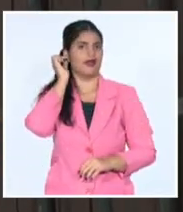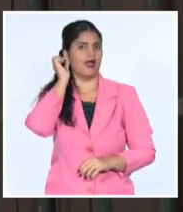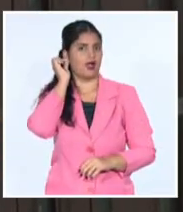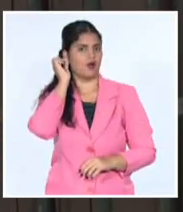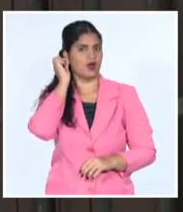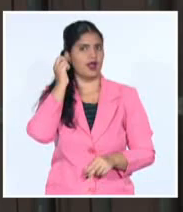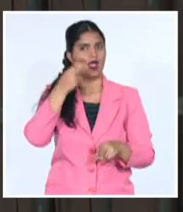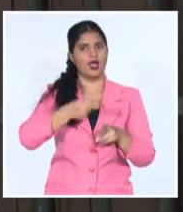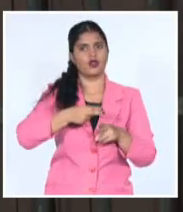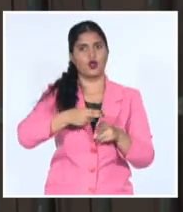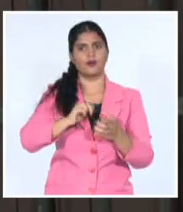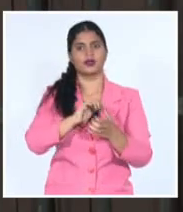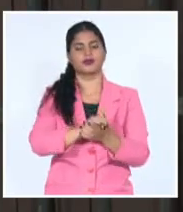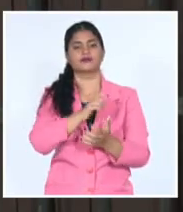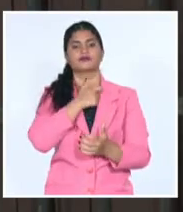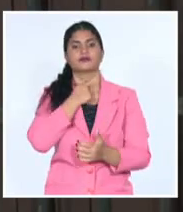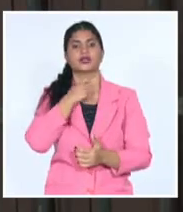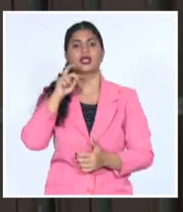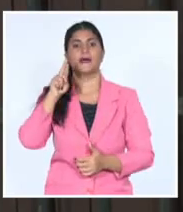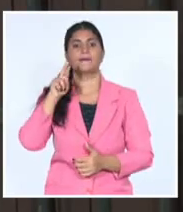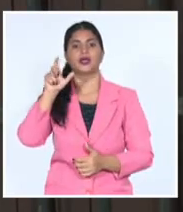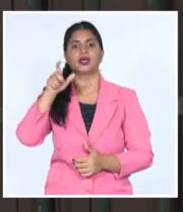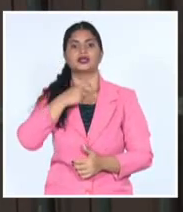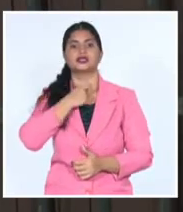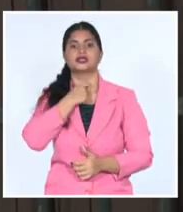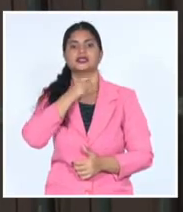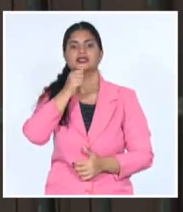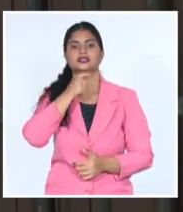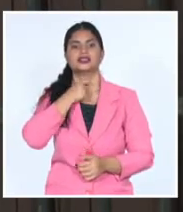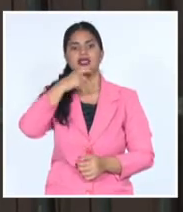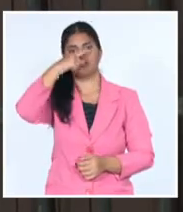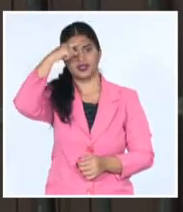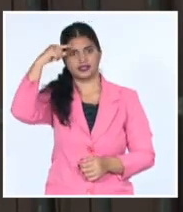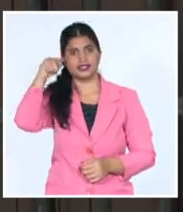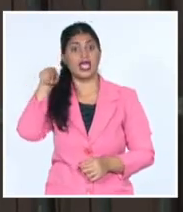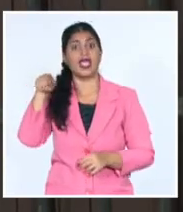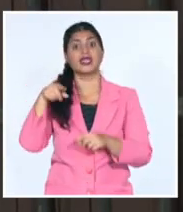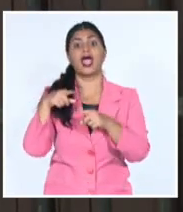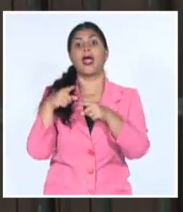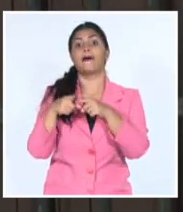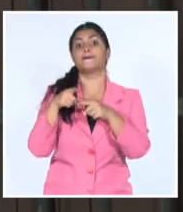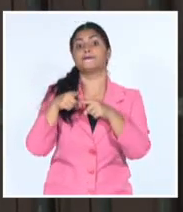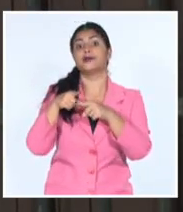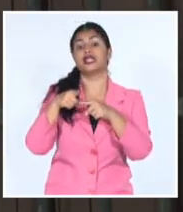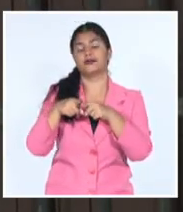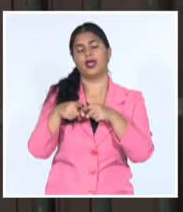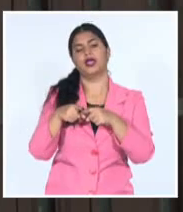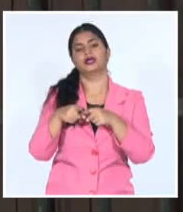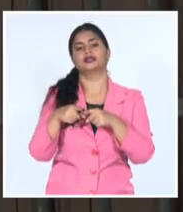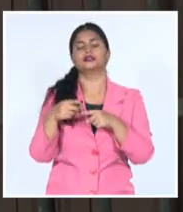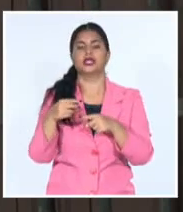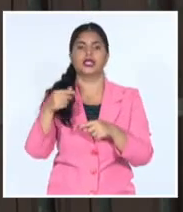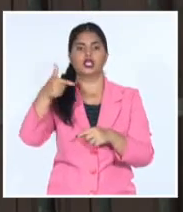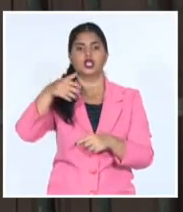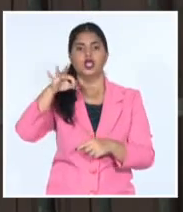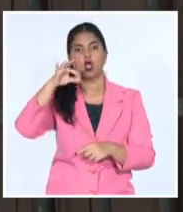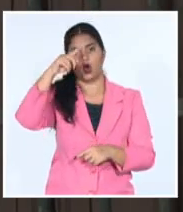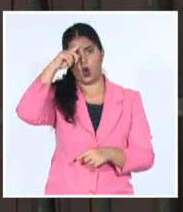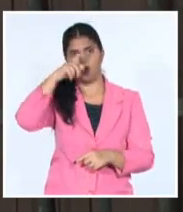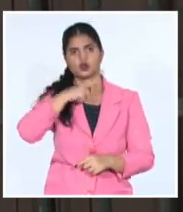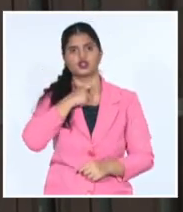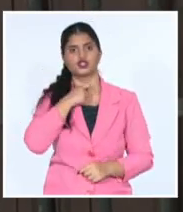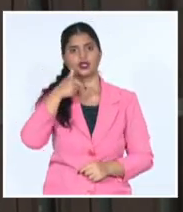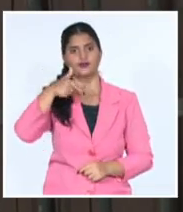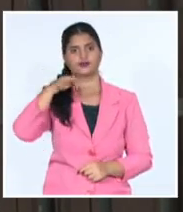doña Mercedes Palma, era prima de José Joaquín Palma. Y todo eso hizo que